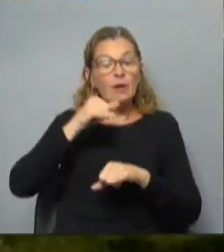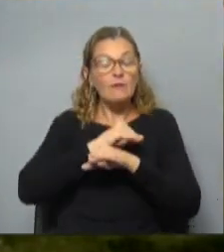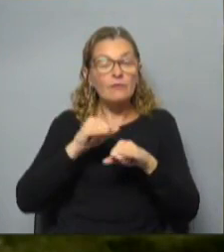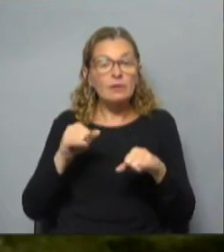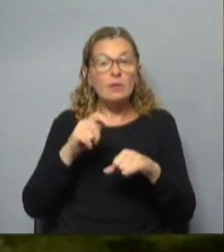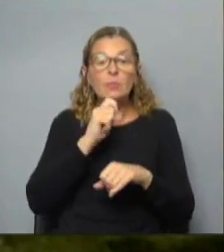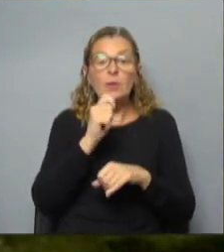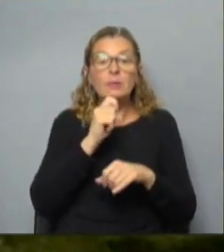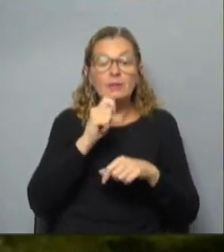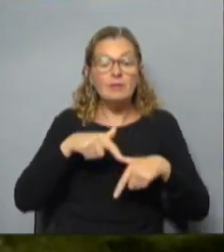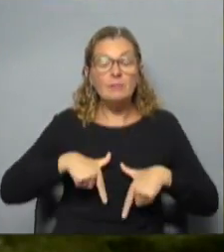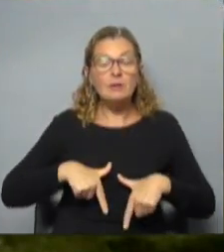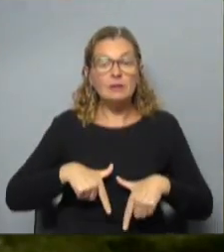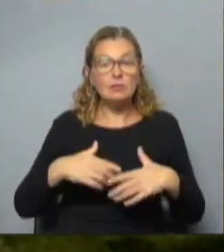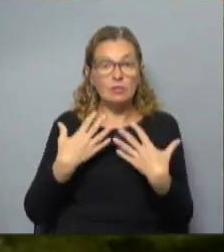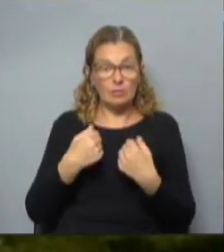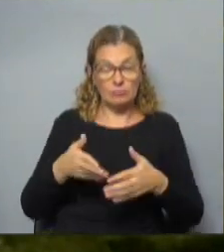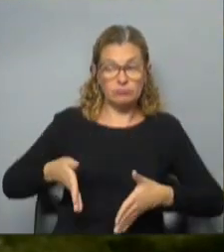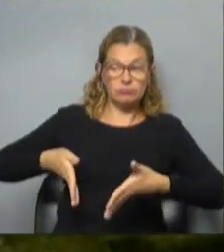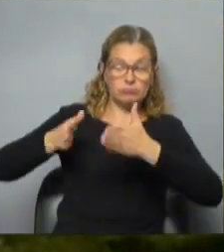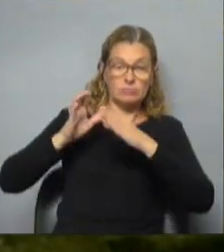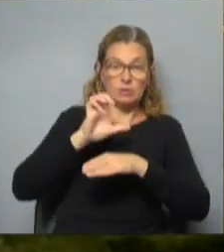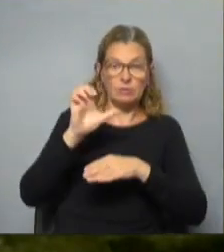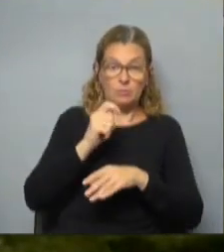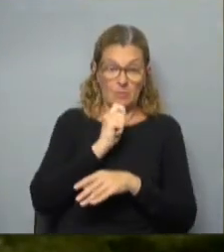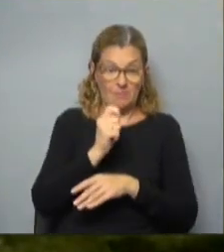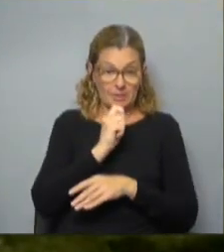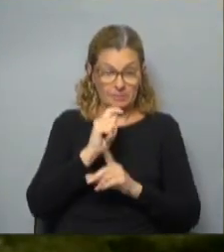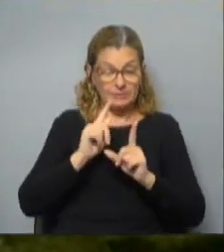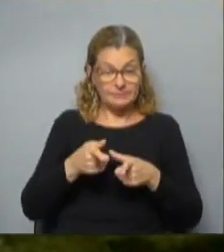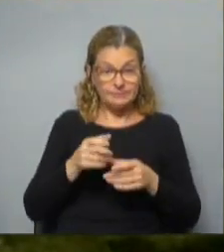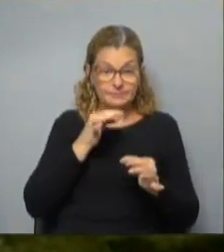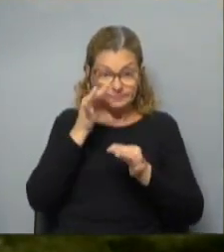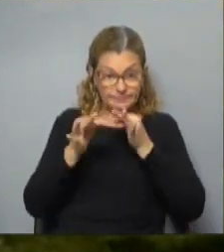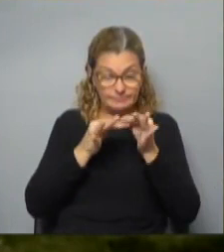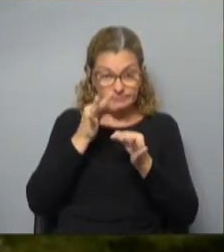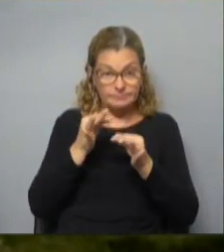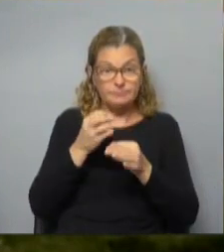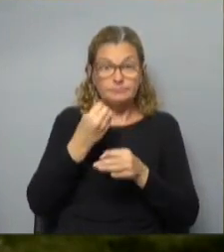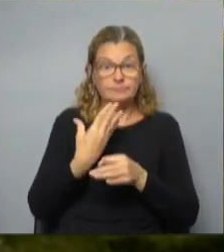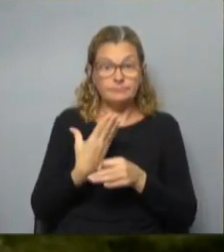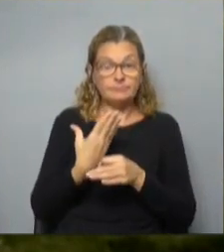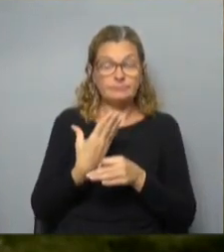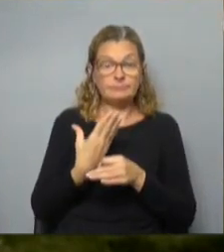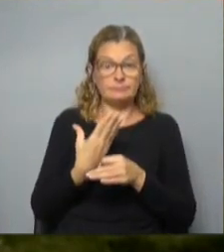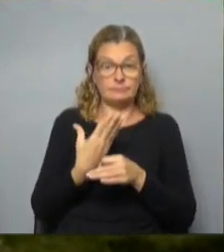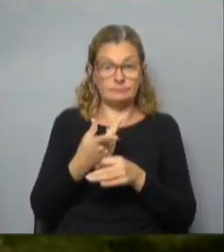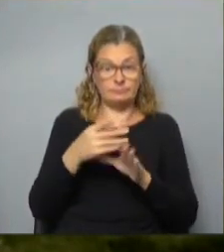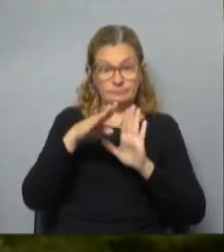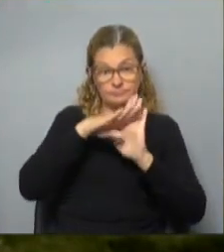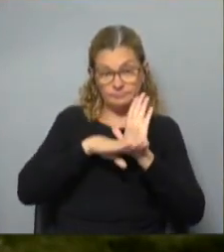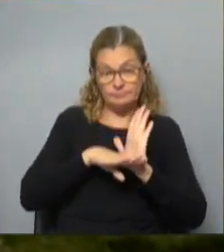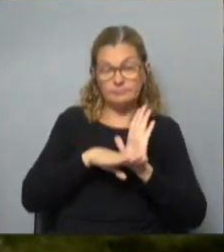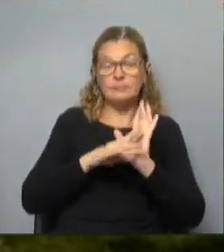una ronda de prensa con esté aquí en torre ejecutiva con los periodistas allí presentes y explicaba el motivo por el cual se toma esta